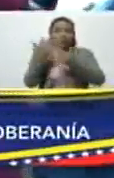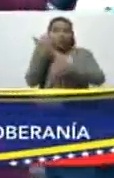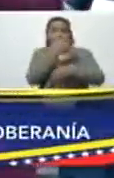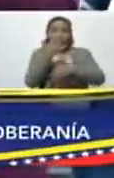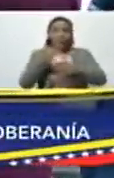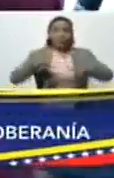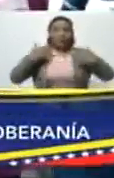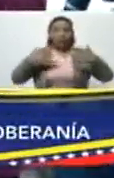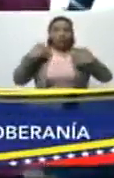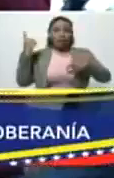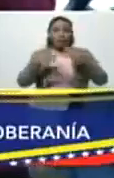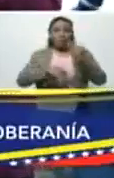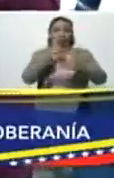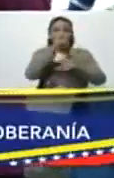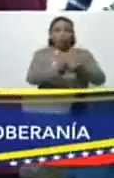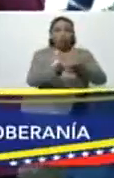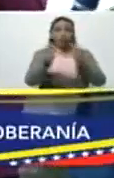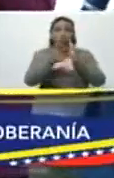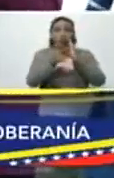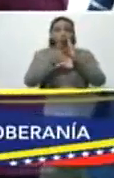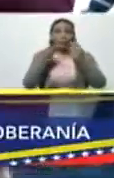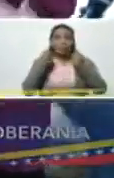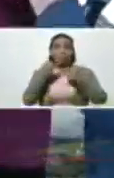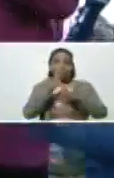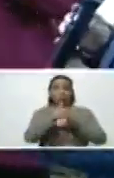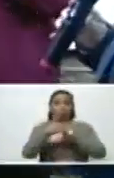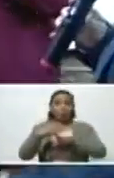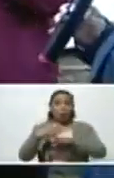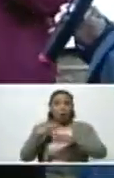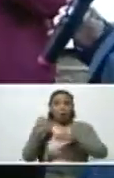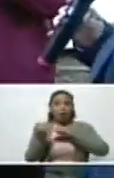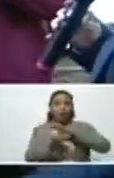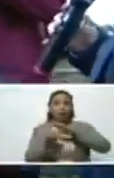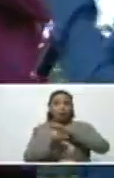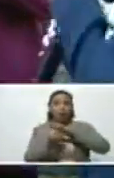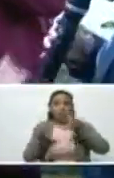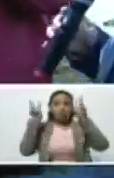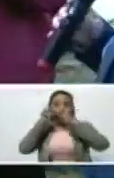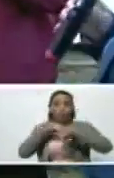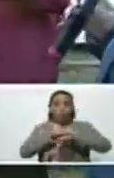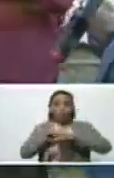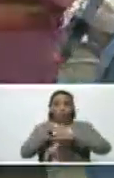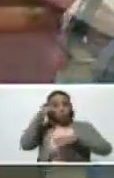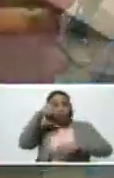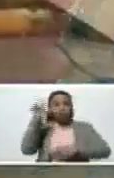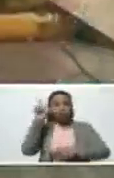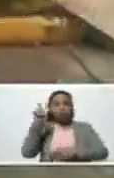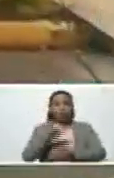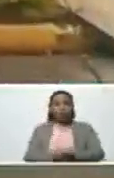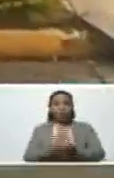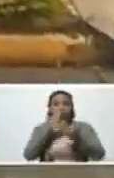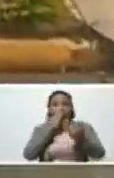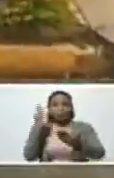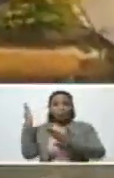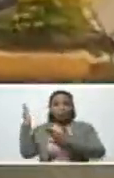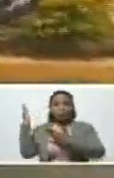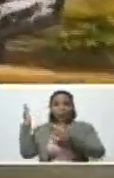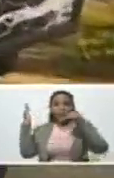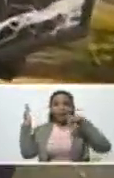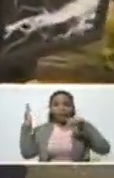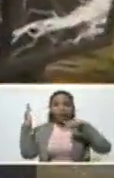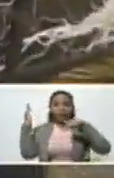ha traído su proyecto de innovación tecnológica para compartirlo con el Instituto de Investigación, con el Ministerio y con el pueblo venezolano. Y de aquí vamos para adelante. Y de aquí nos vamos